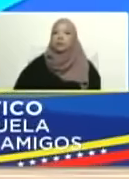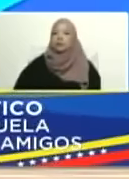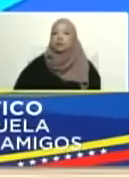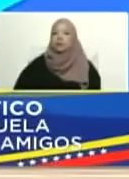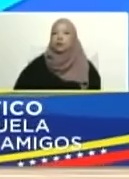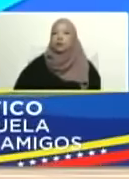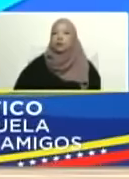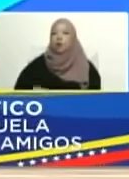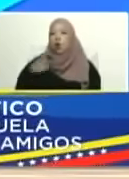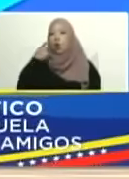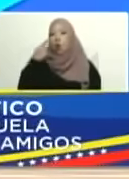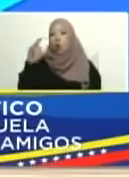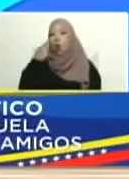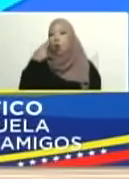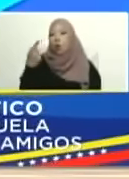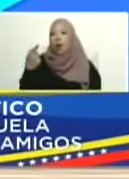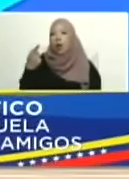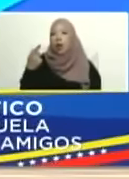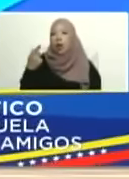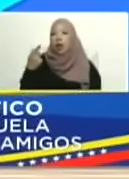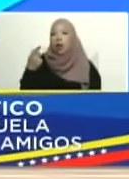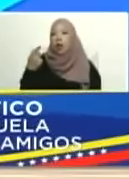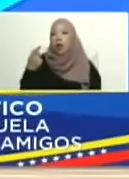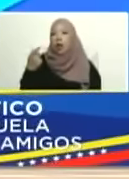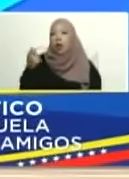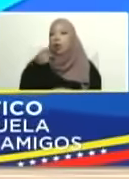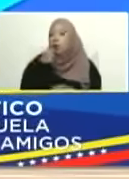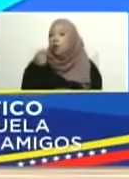Estuve viendo un reportaje y